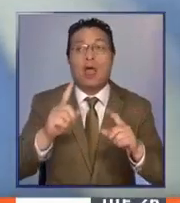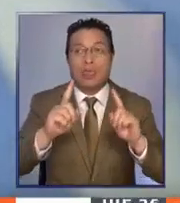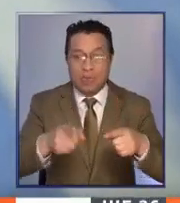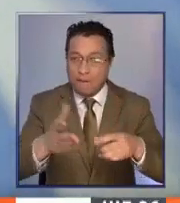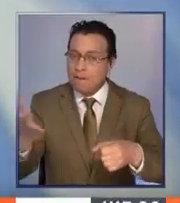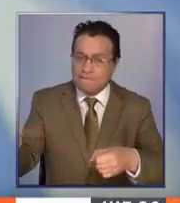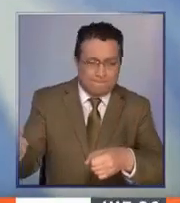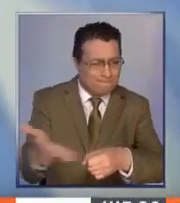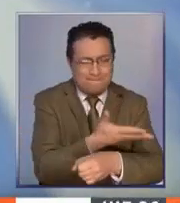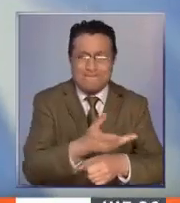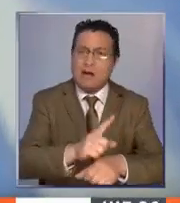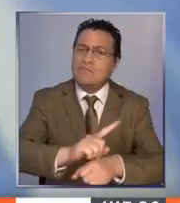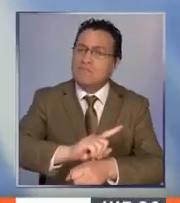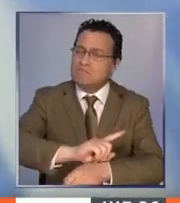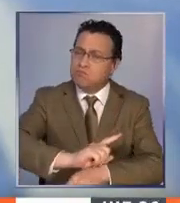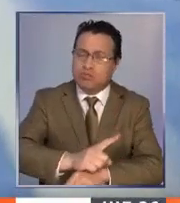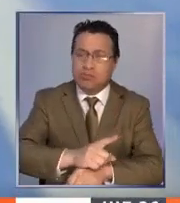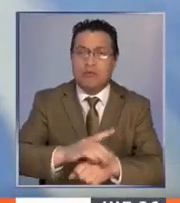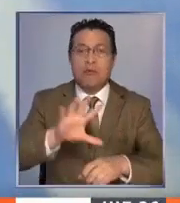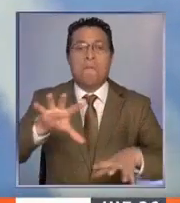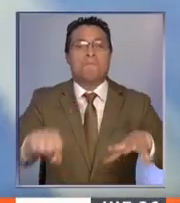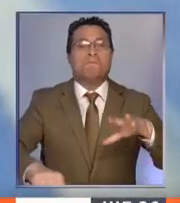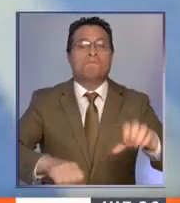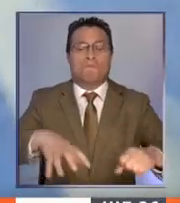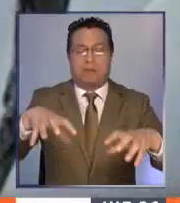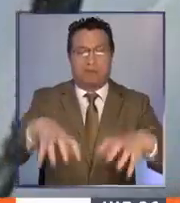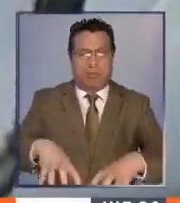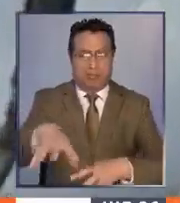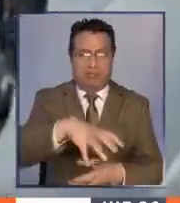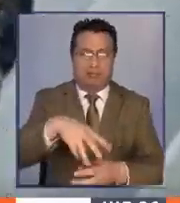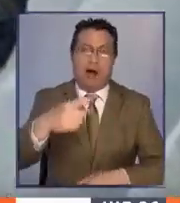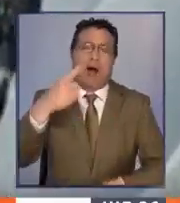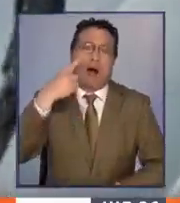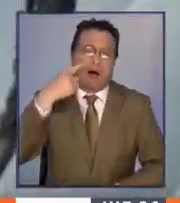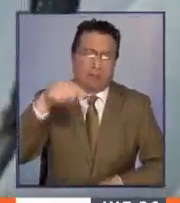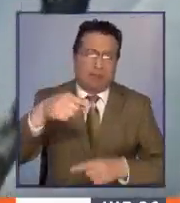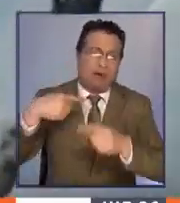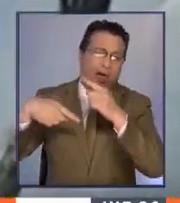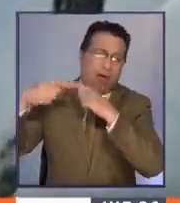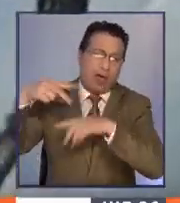inmediato para que no se apoderen de un sector tan emblemático como este.